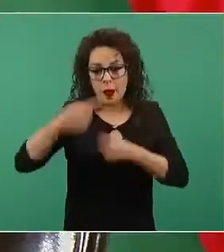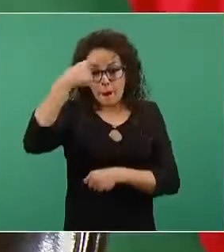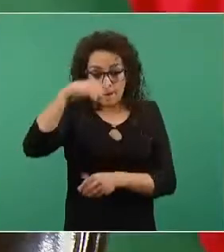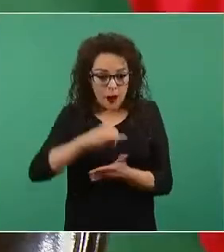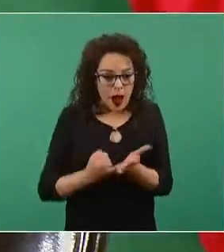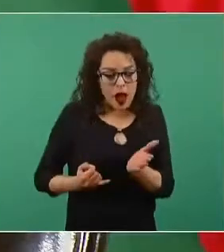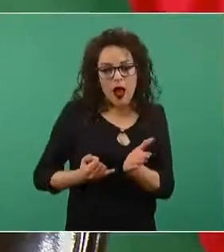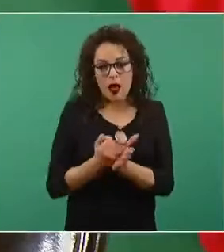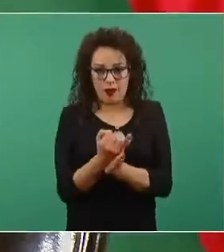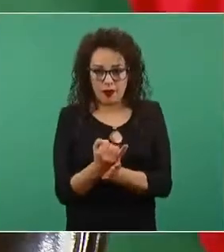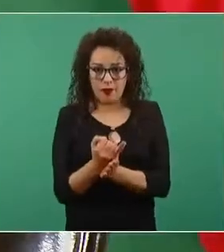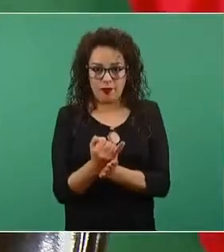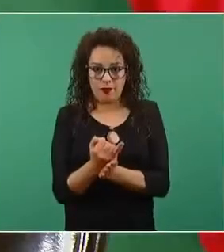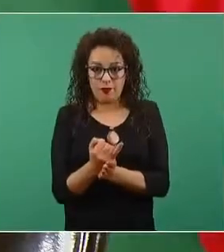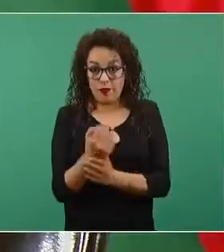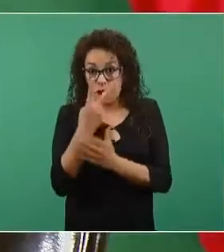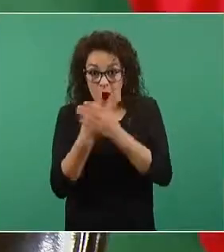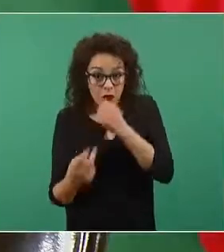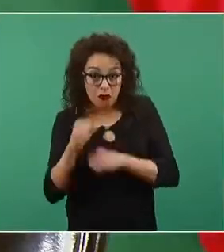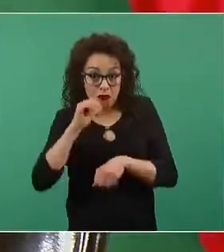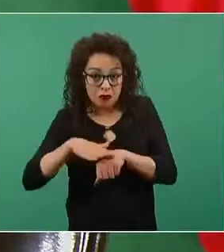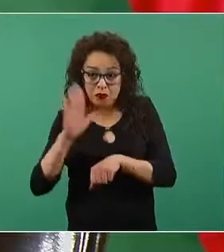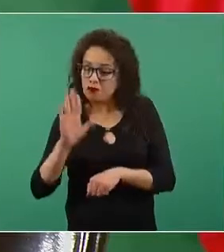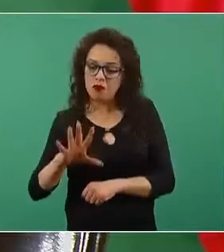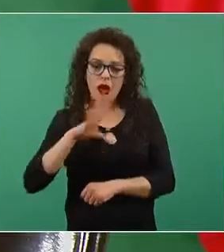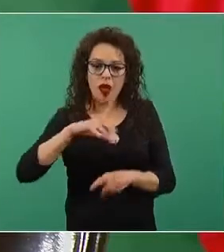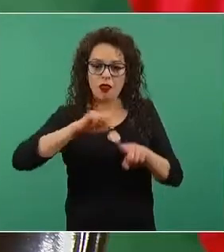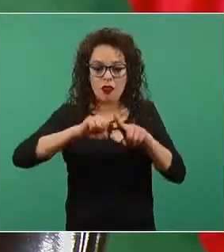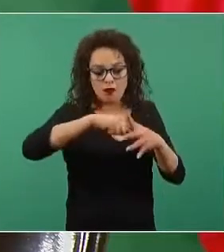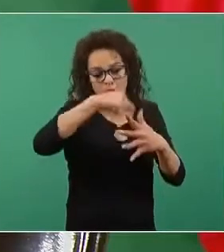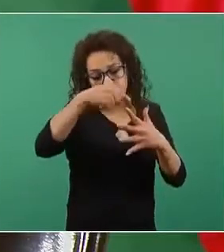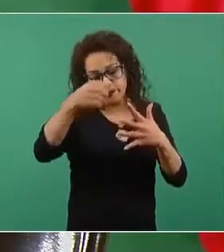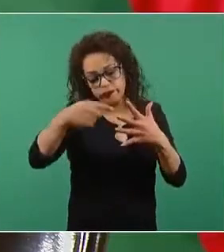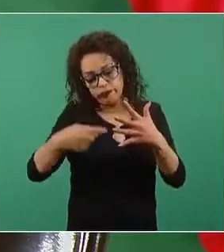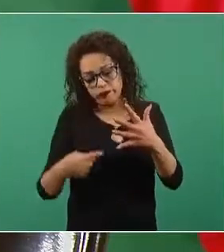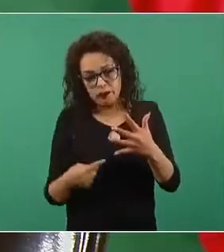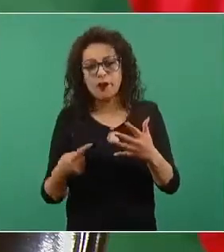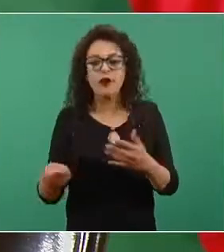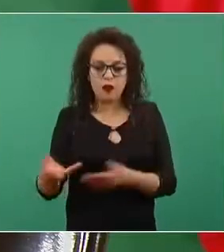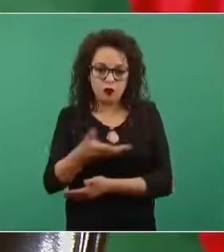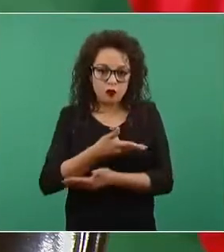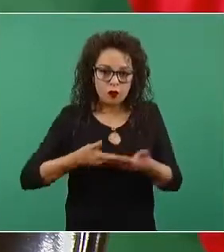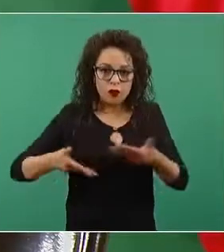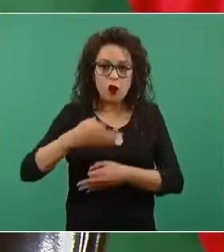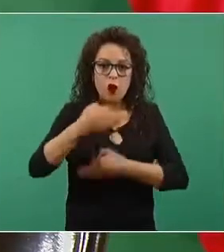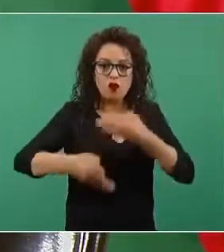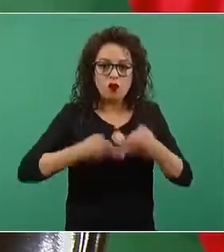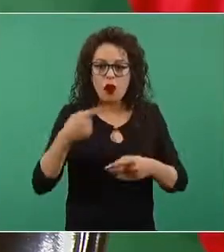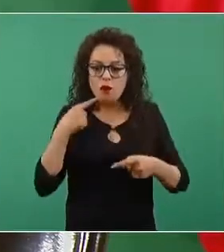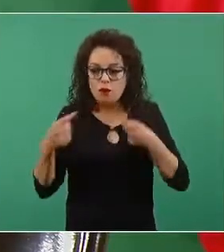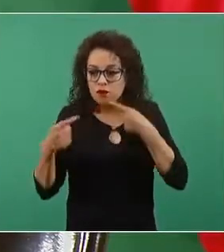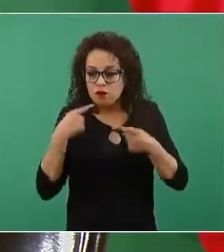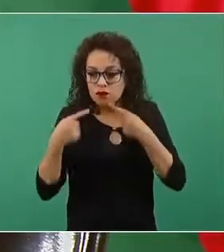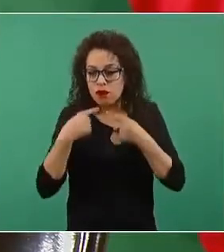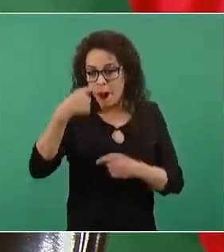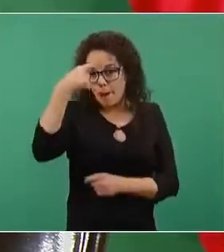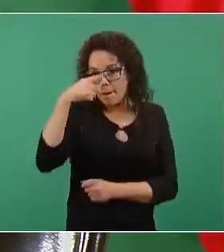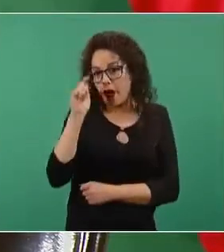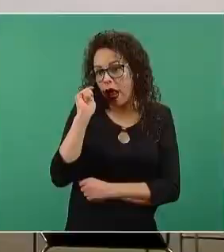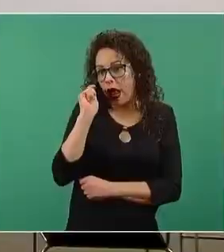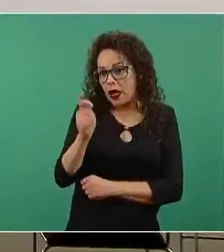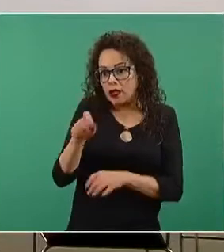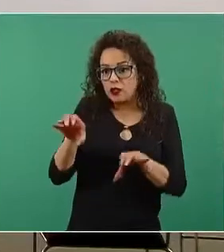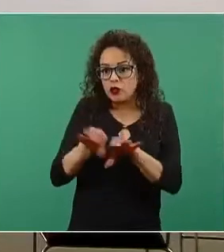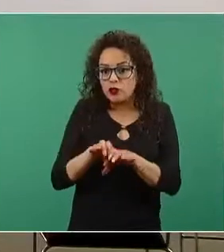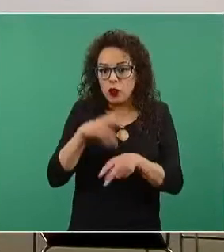es una decisión en donde intervienen varios factores y que obviamente lo que se espera al poder tomar este tipo de decisiones es que el